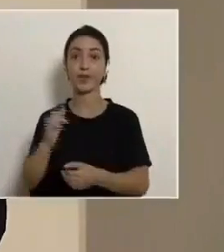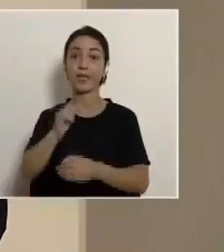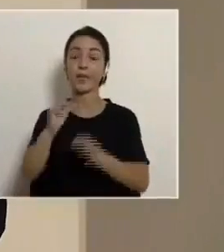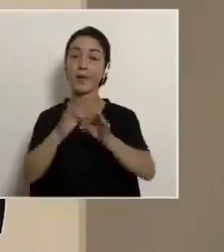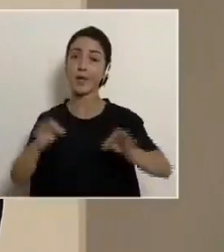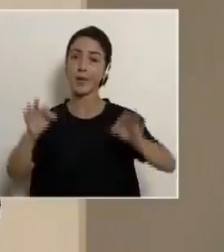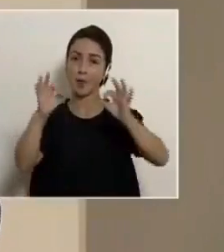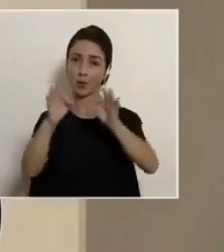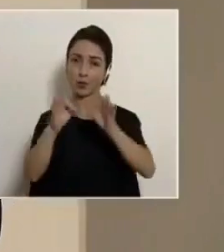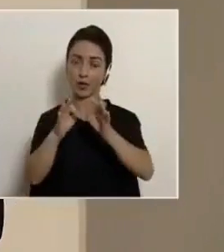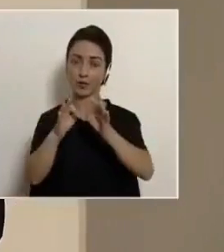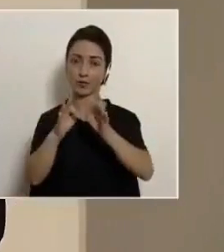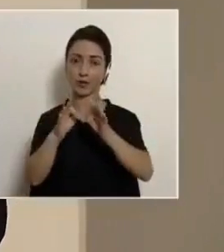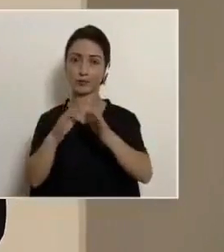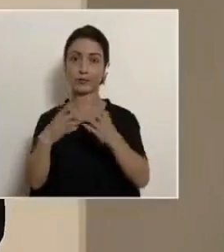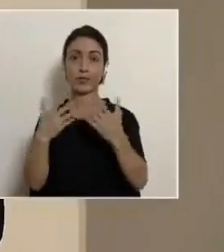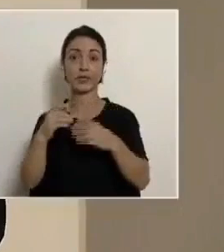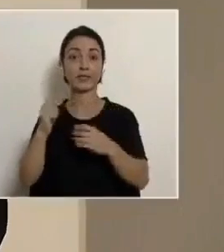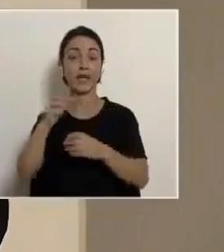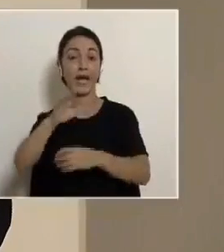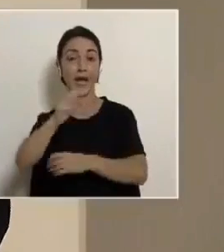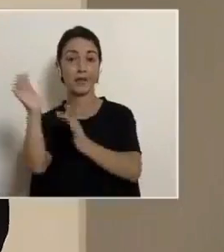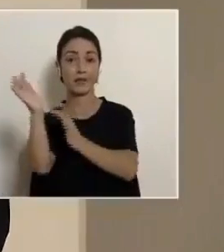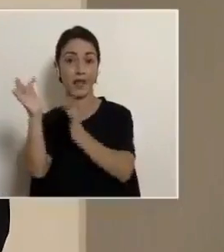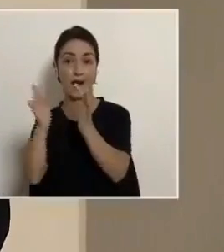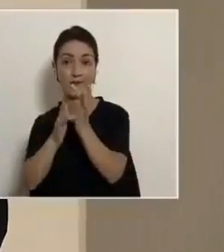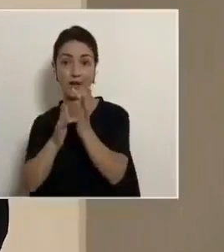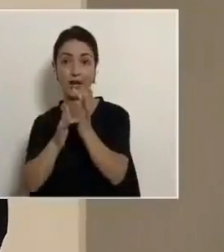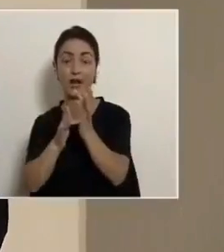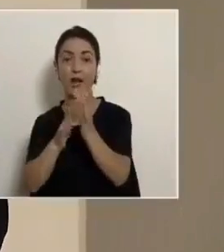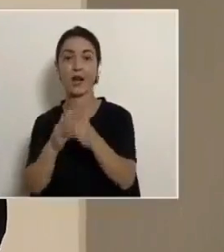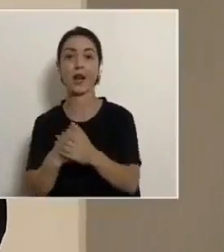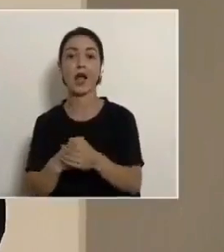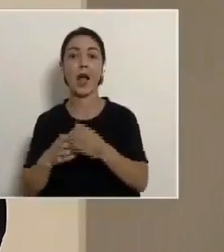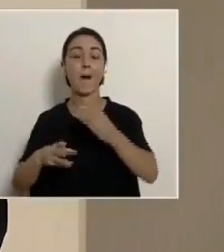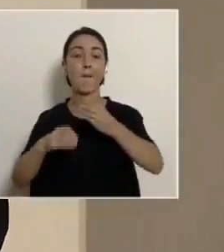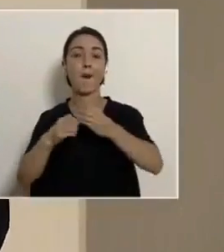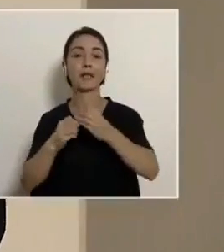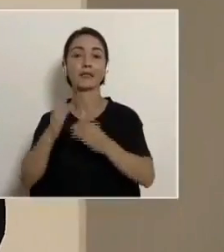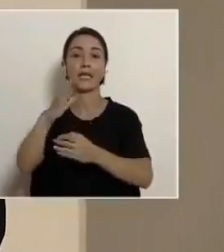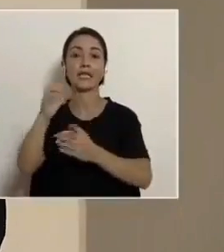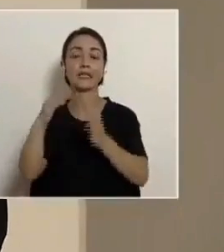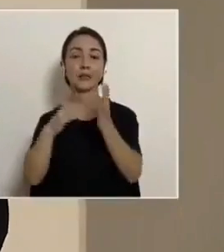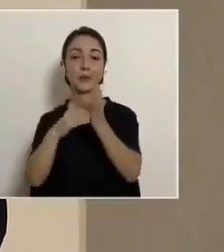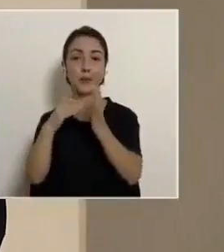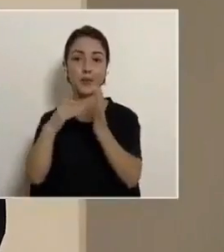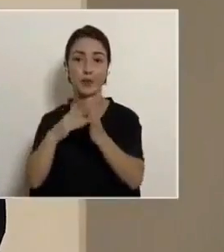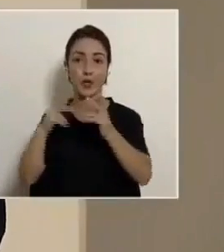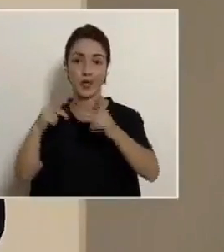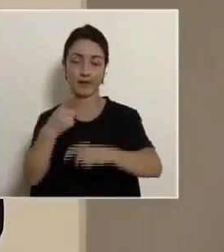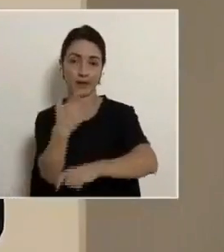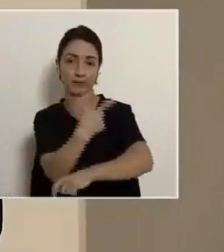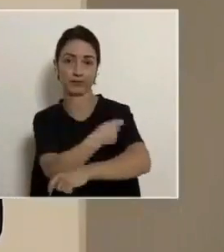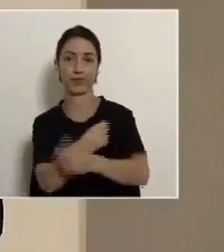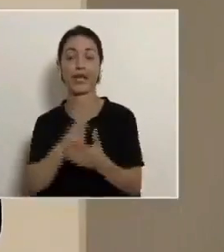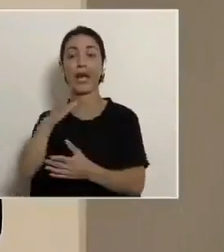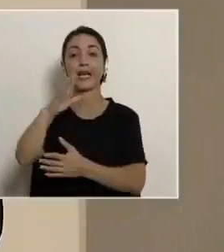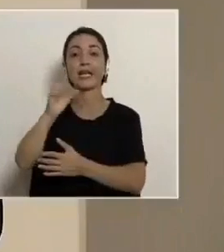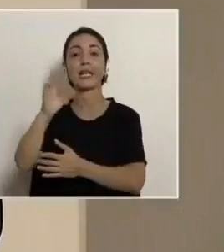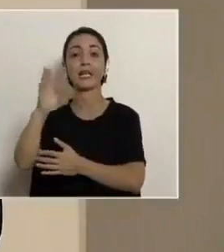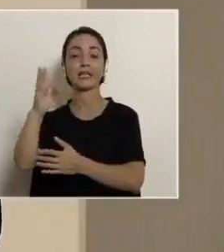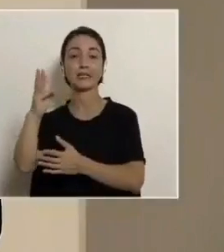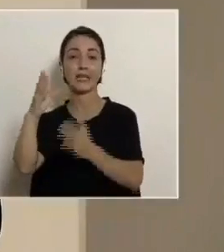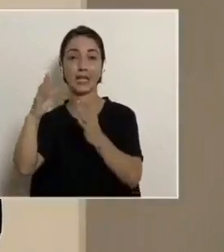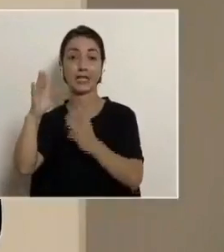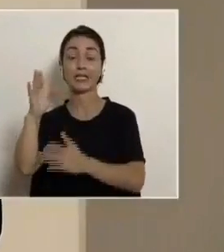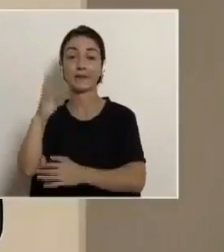importante señalar que en el mes que acaba de cerrar, en abril, llegó más de 500.000 de vacunas. Para ser exactos, 507.690 vacunas